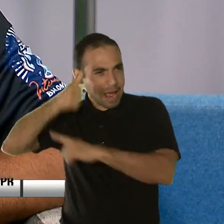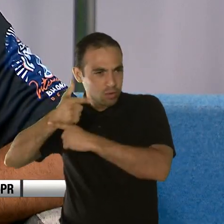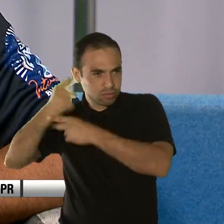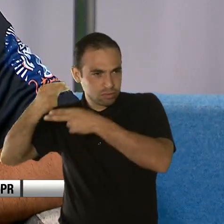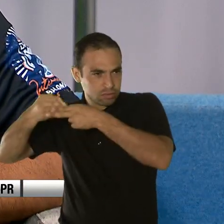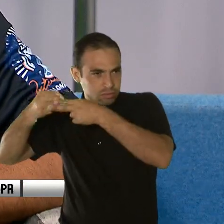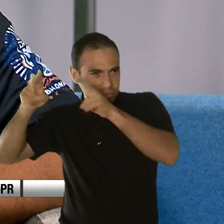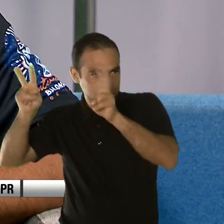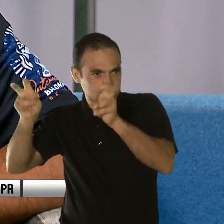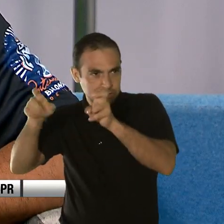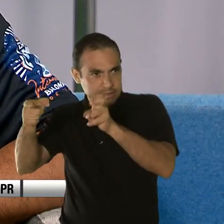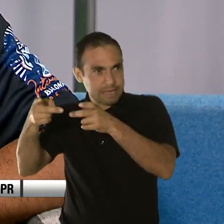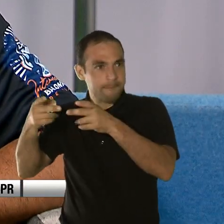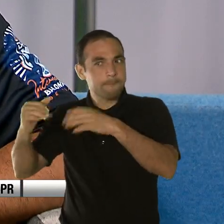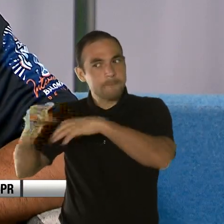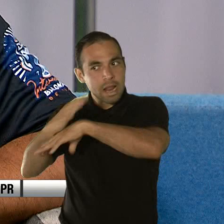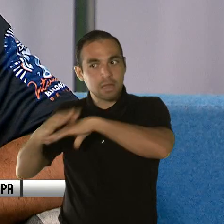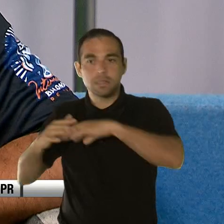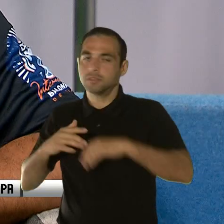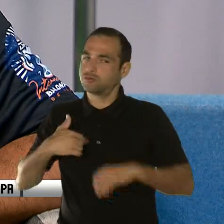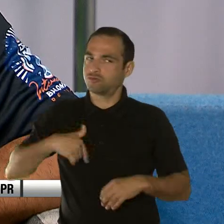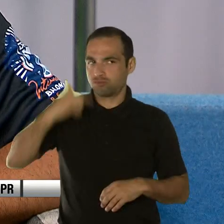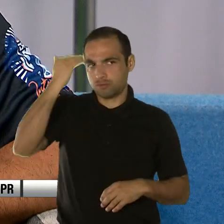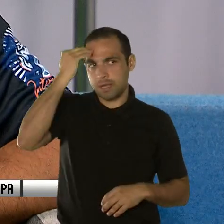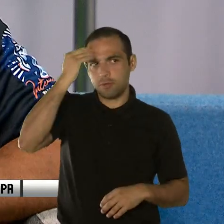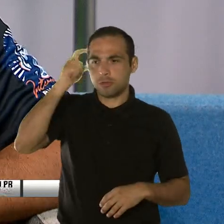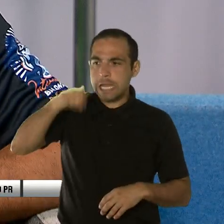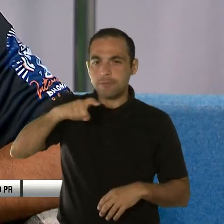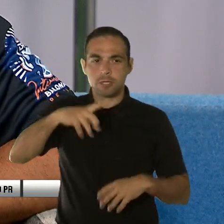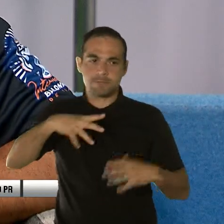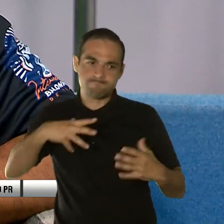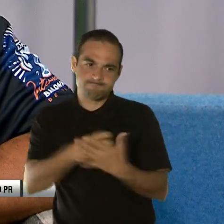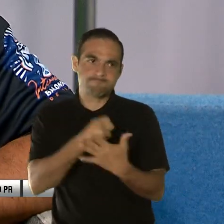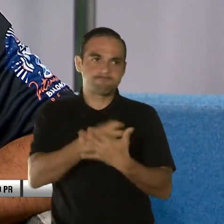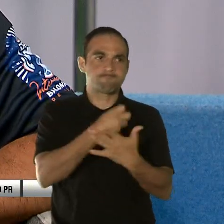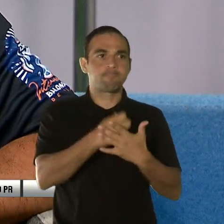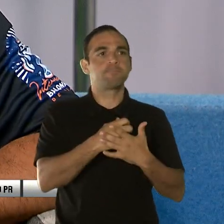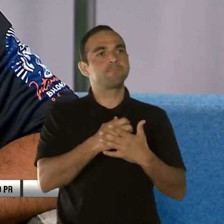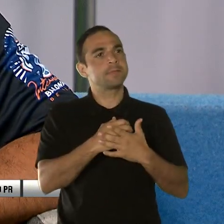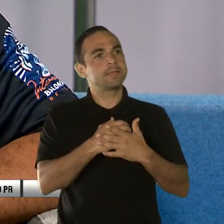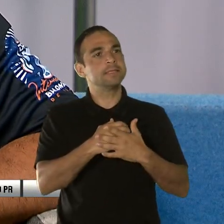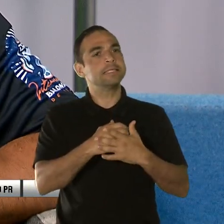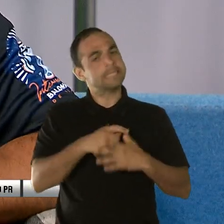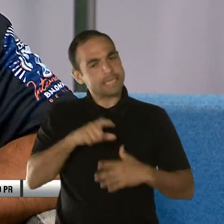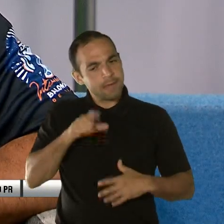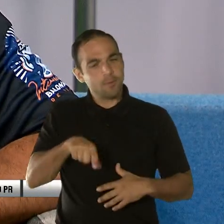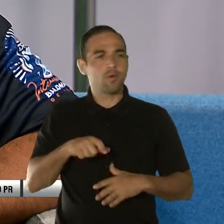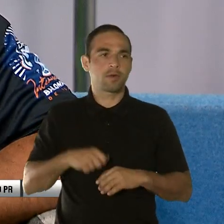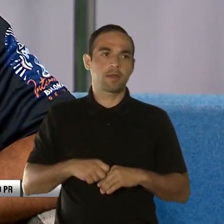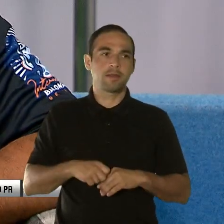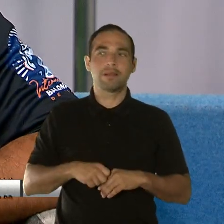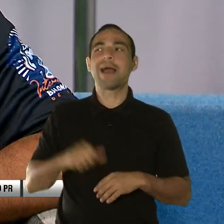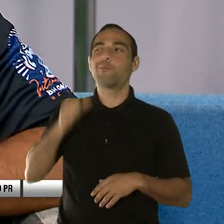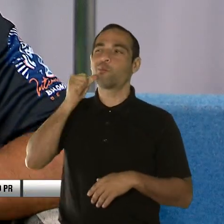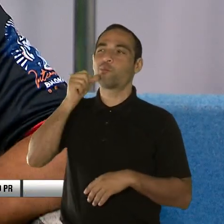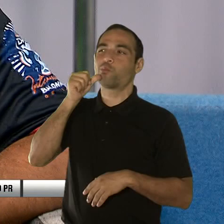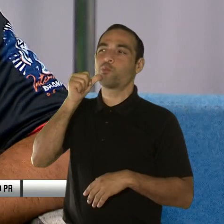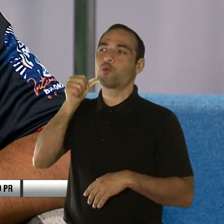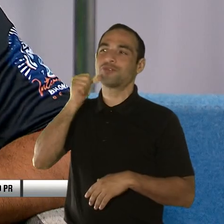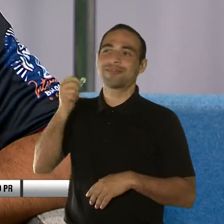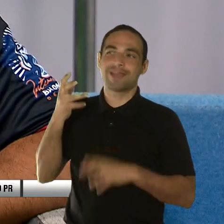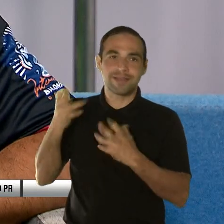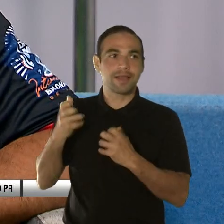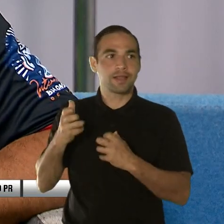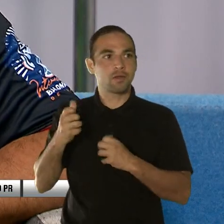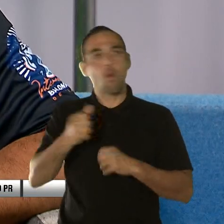que tenemos que estar en el podio que tenemos que estar en medallero que hay que hay que ganar y las muchachas quieren esa es la el eslogan Los varones